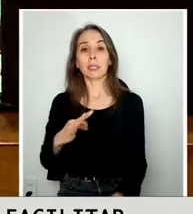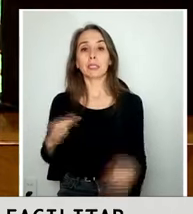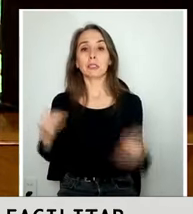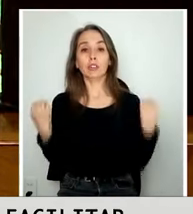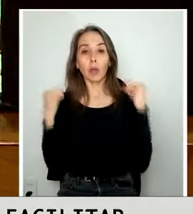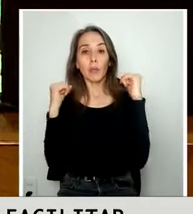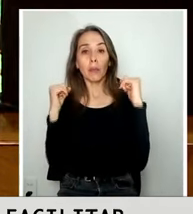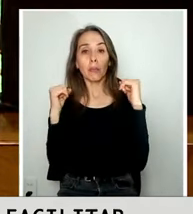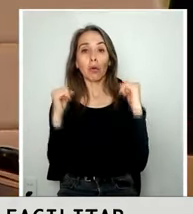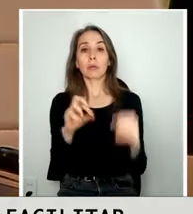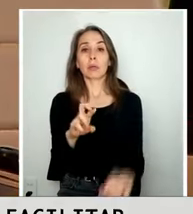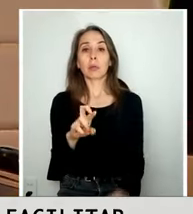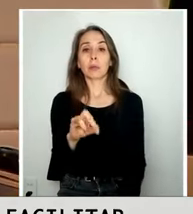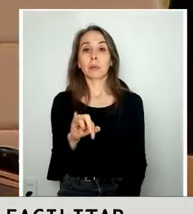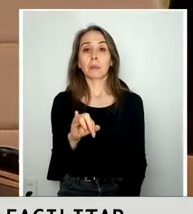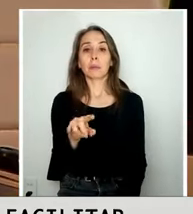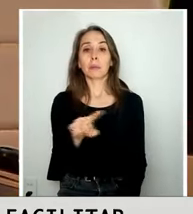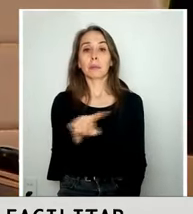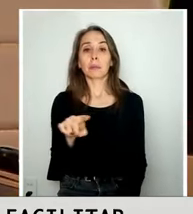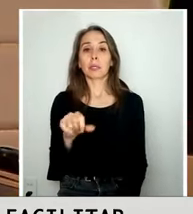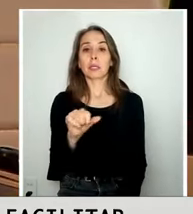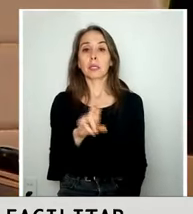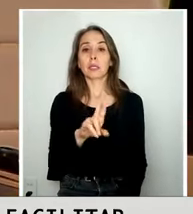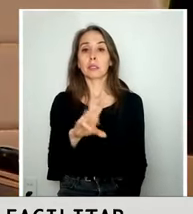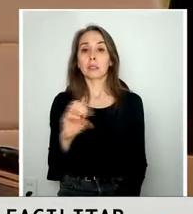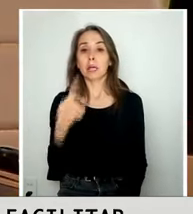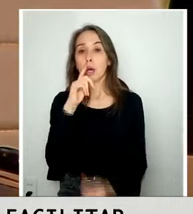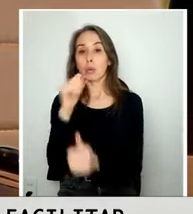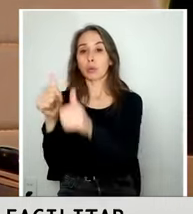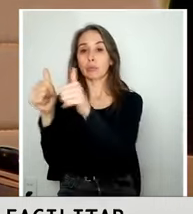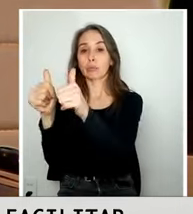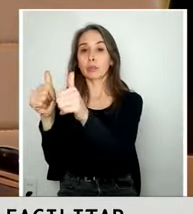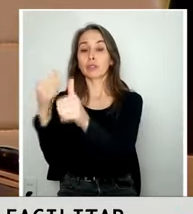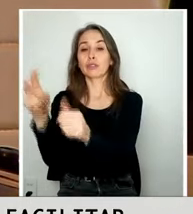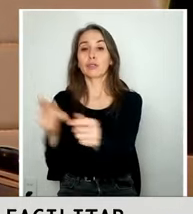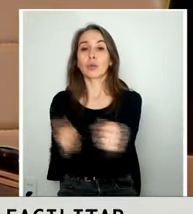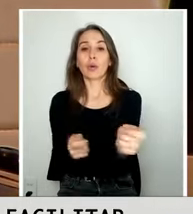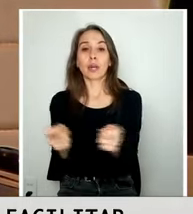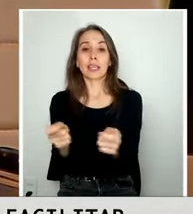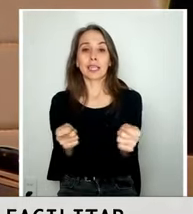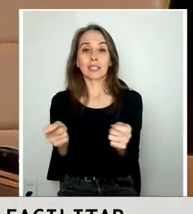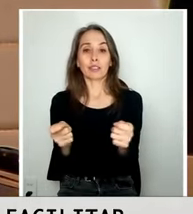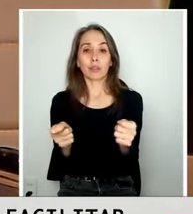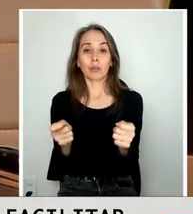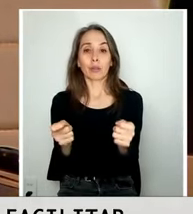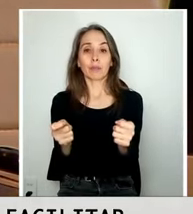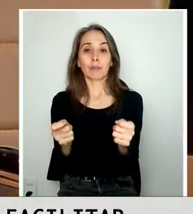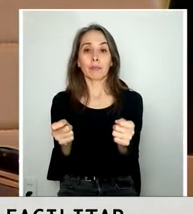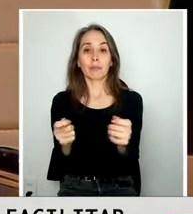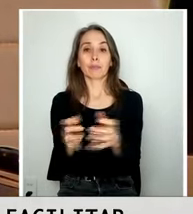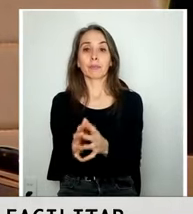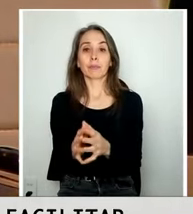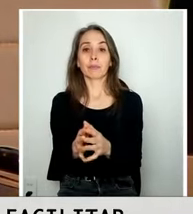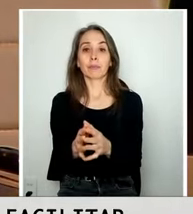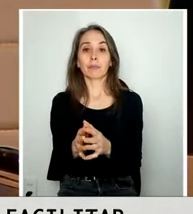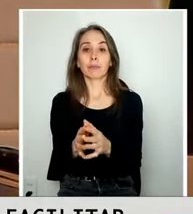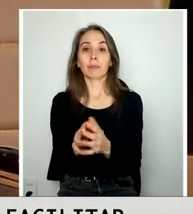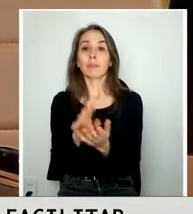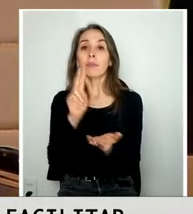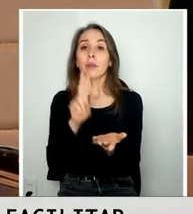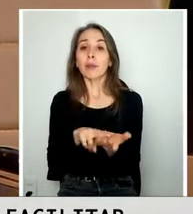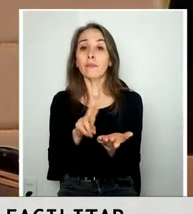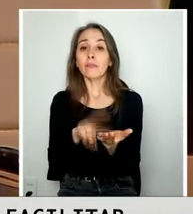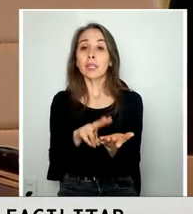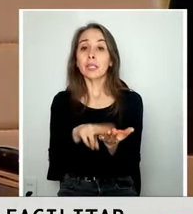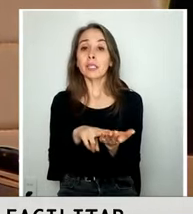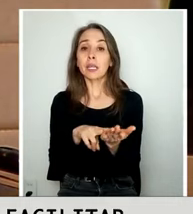Pizarro es el éxito en su en su gestión la verdad es que este